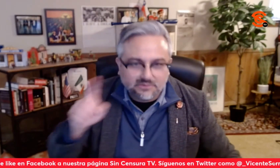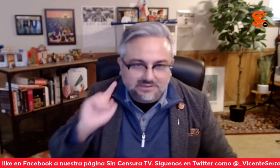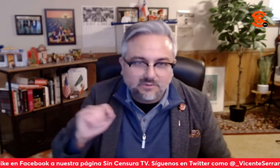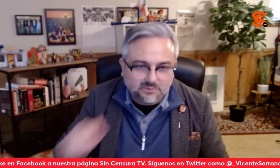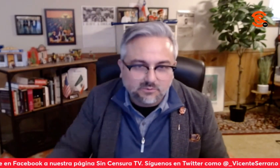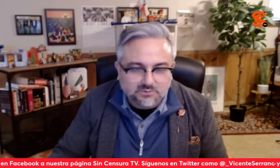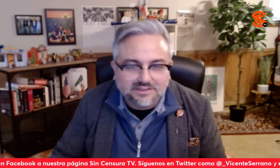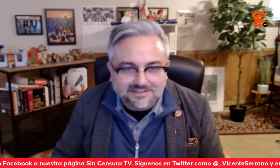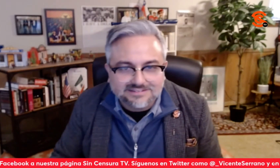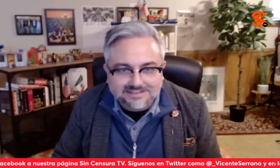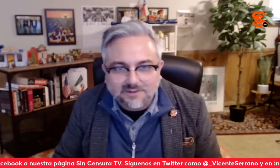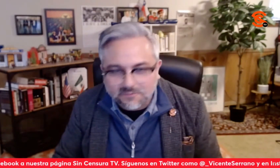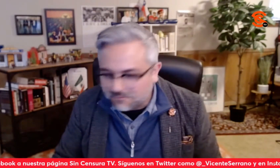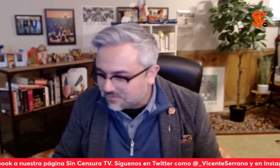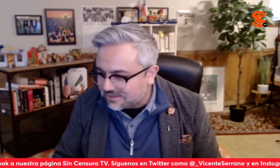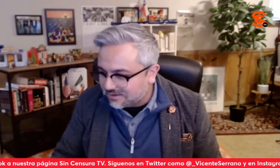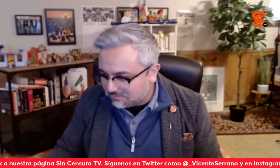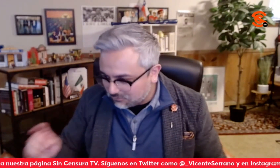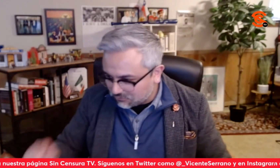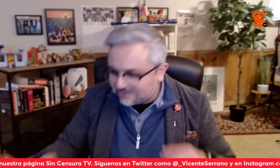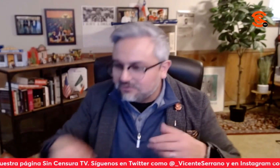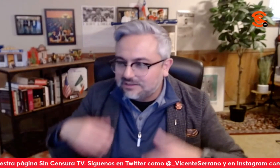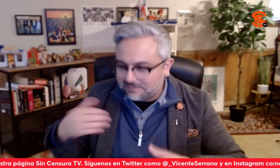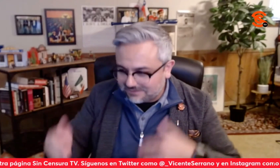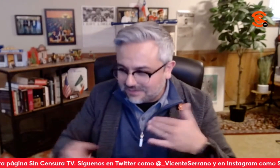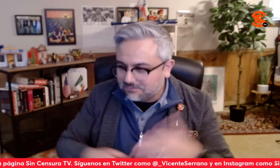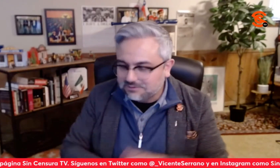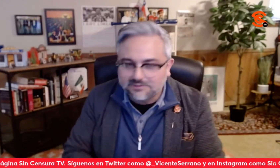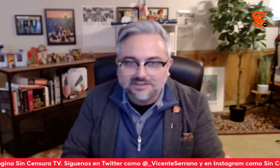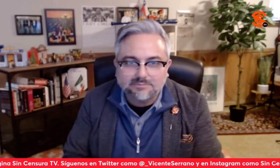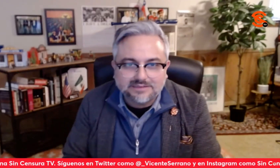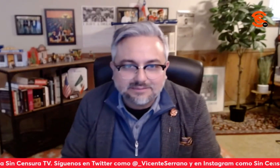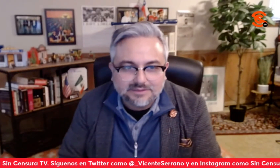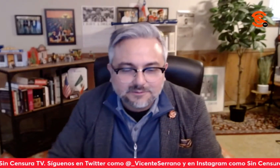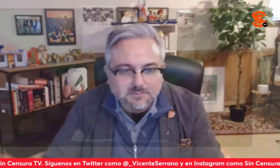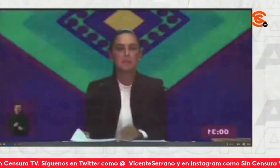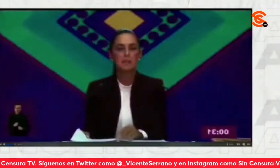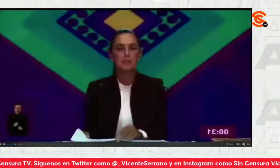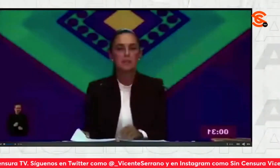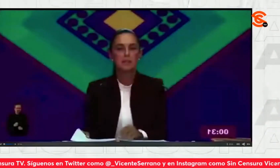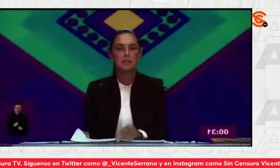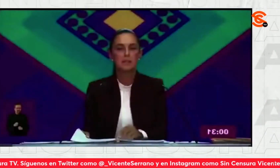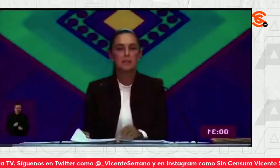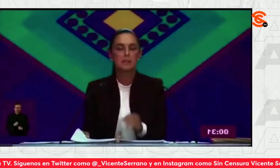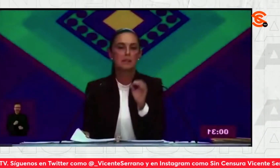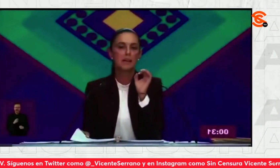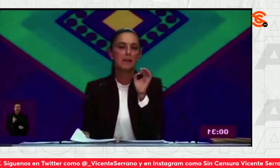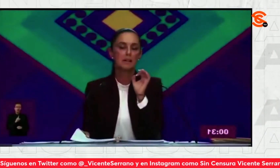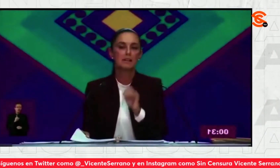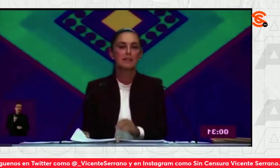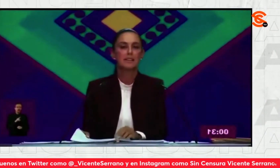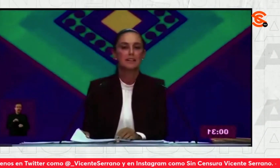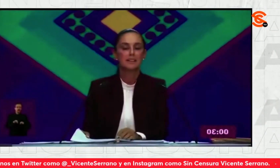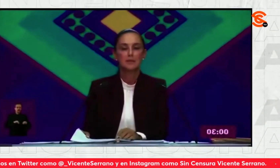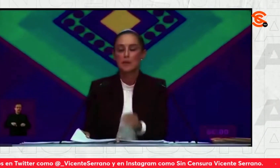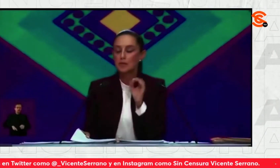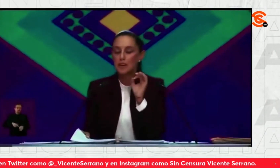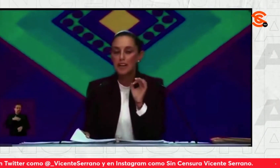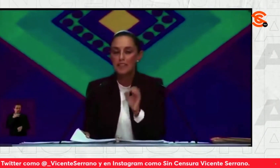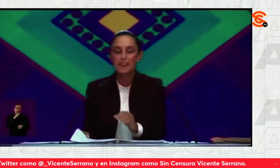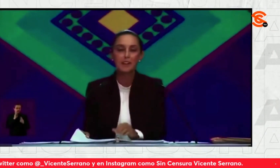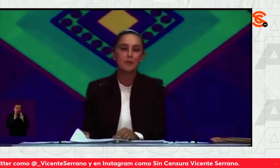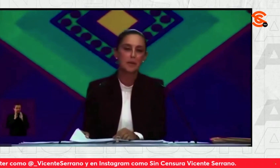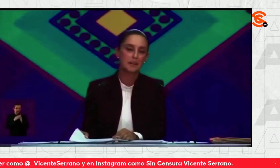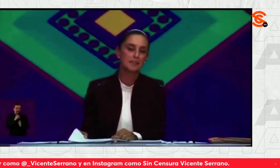Z1 Z1 Disculpe usted es el Z1 vamos con eso ahorita platicamos de lo del departamento cuando